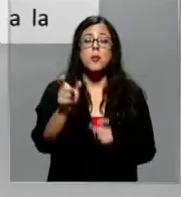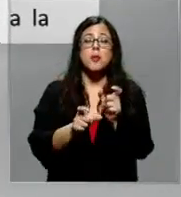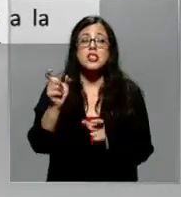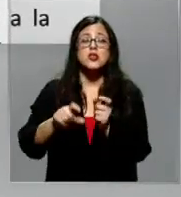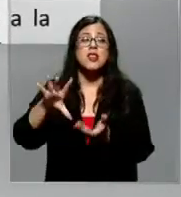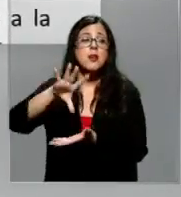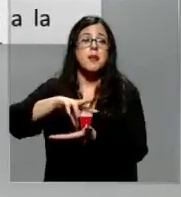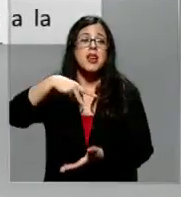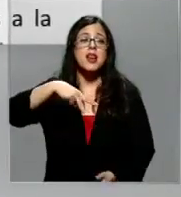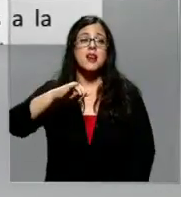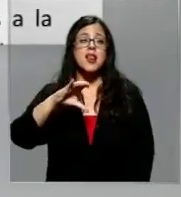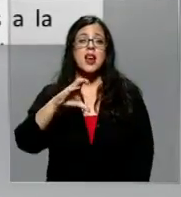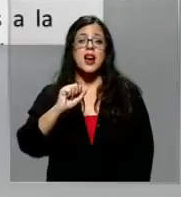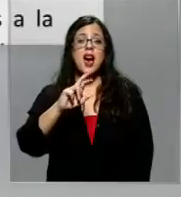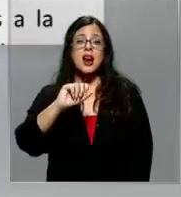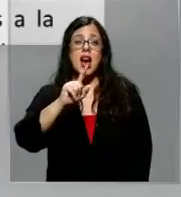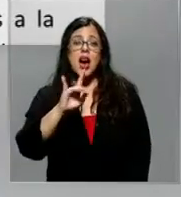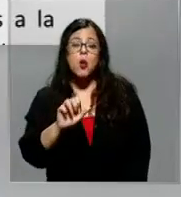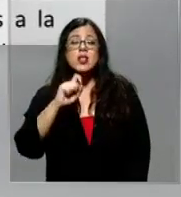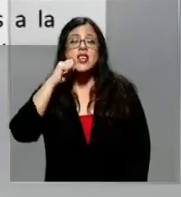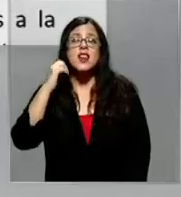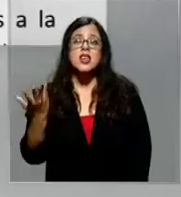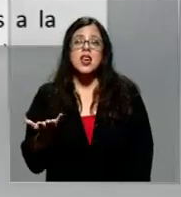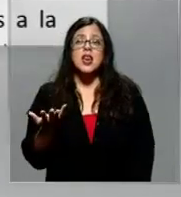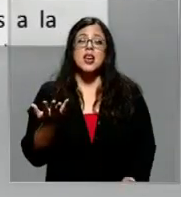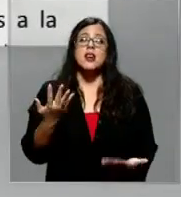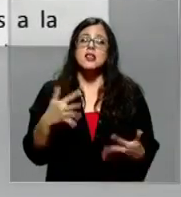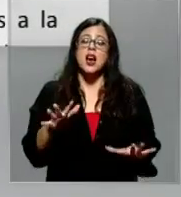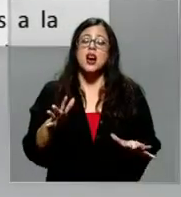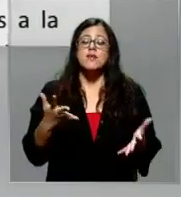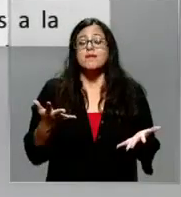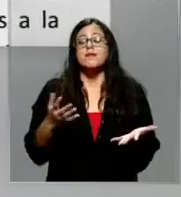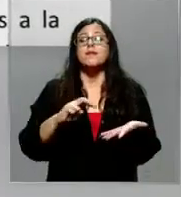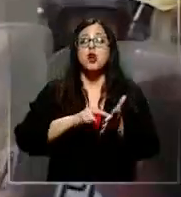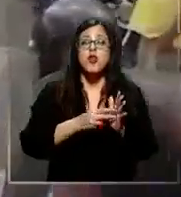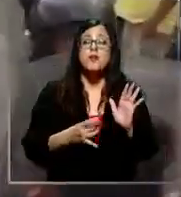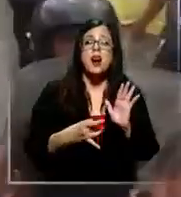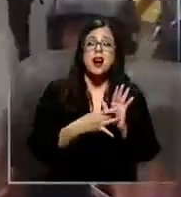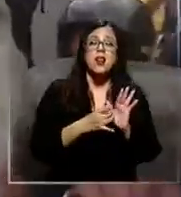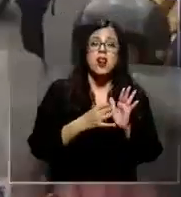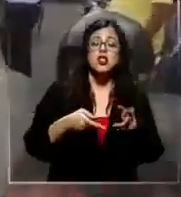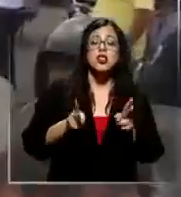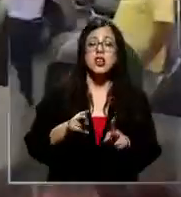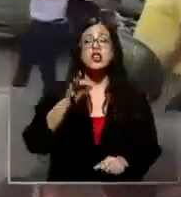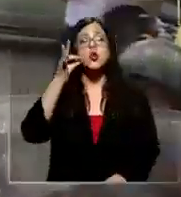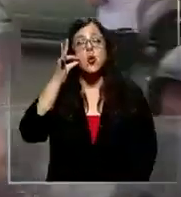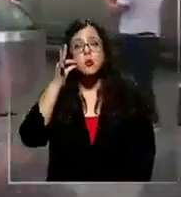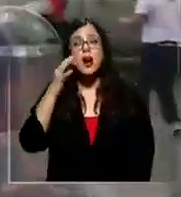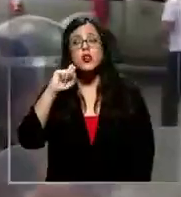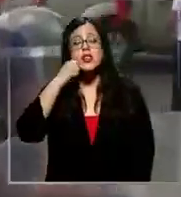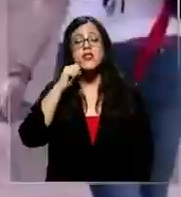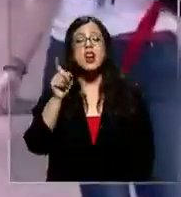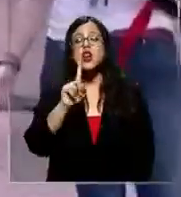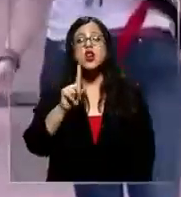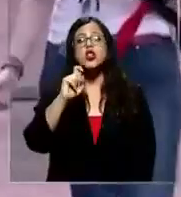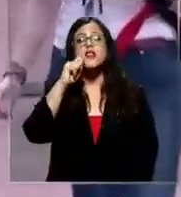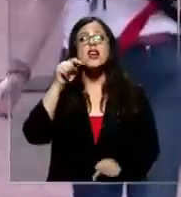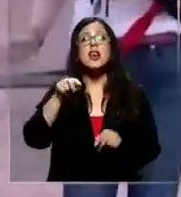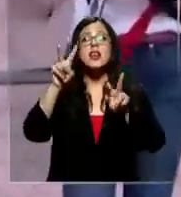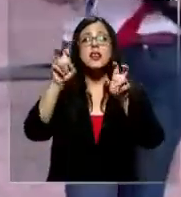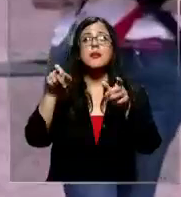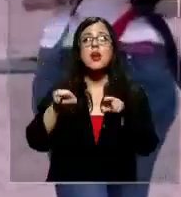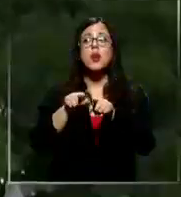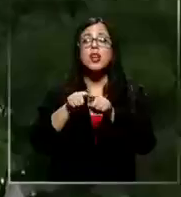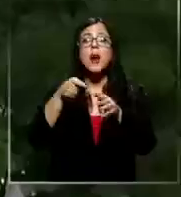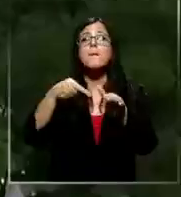ciudadanos nicaragüenses, señalando que constituyen atropellos a los derechos humanos, aunque también planteó que no pretendía con esa opción intervenir